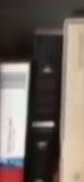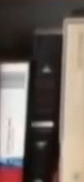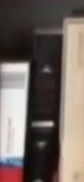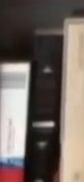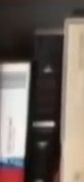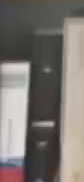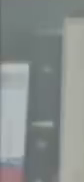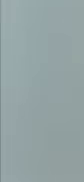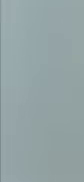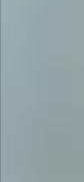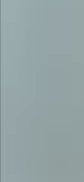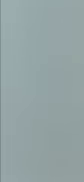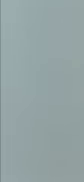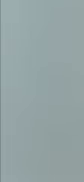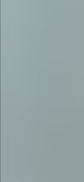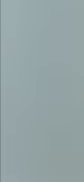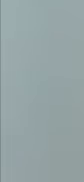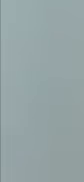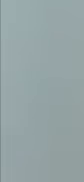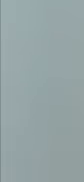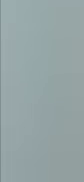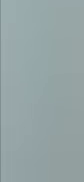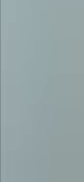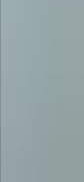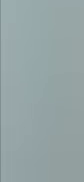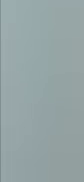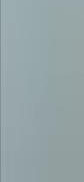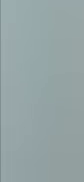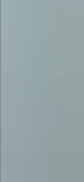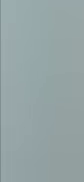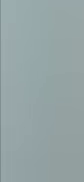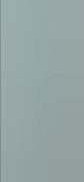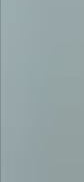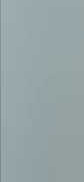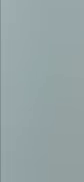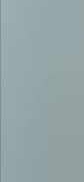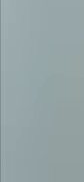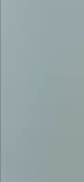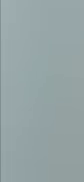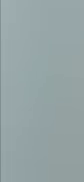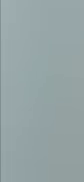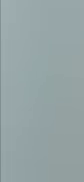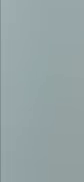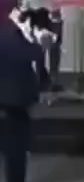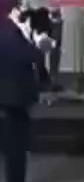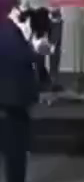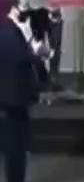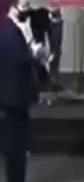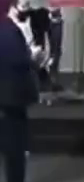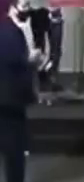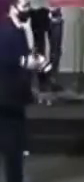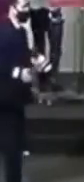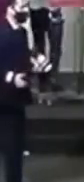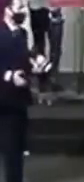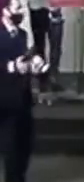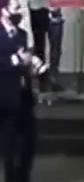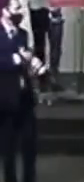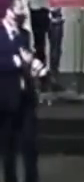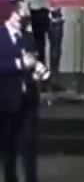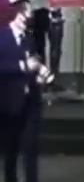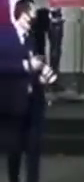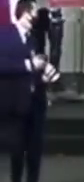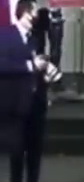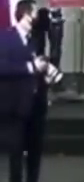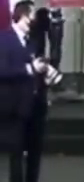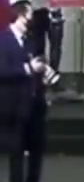septiembre el estado mexicano reconoce su responsabilidad en la masacre de acteal en chiapas que fue en diciembre de